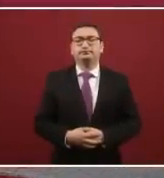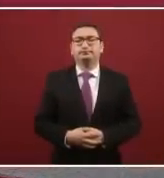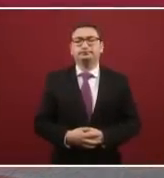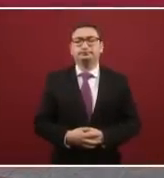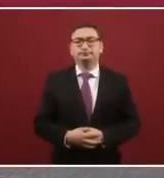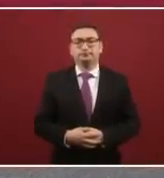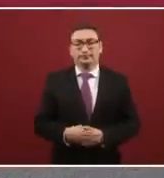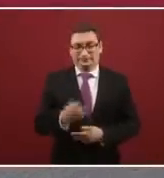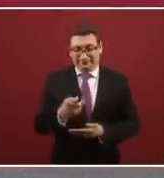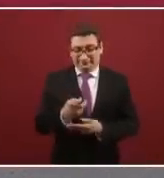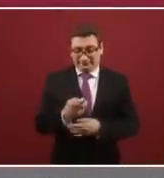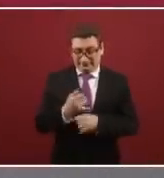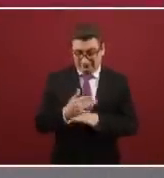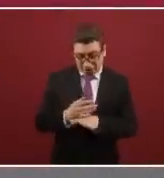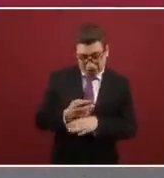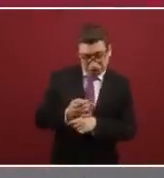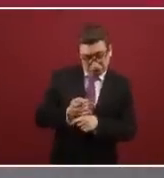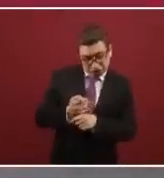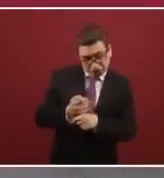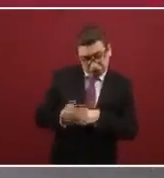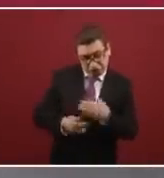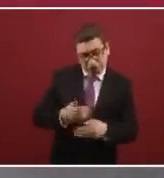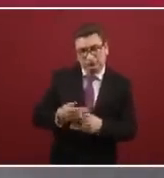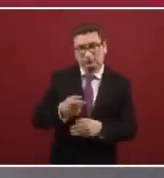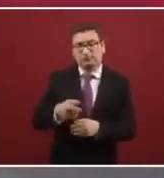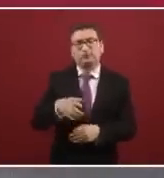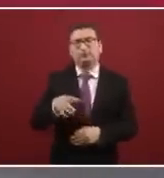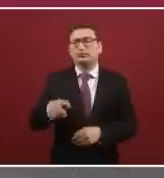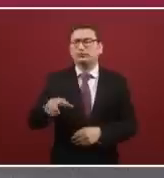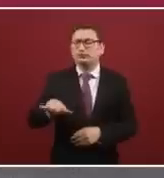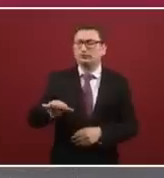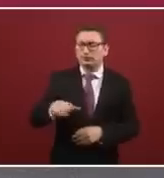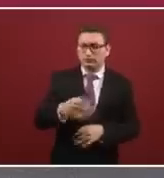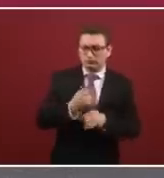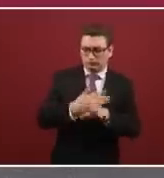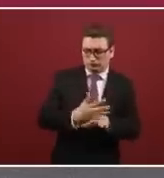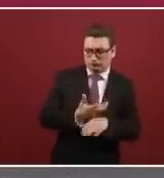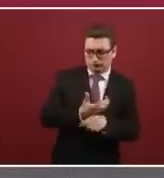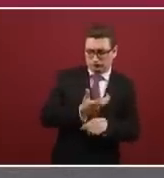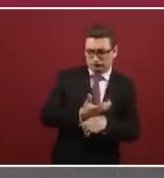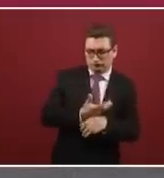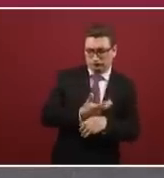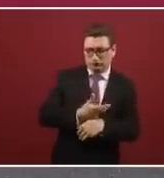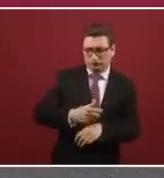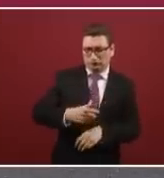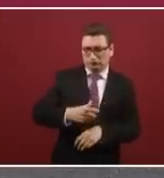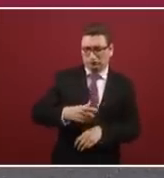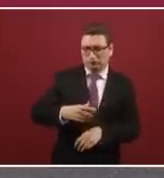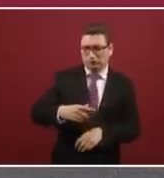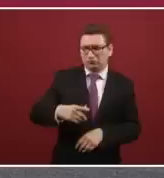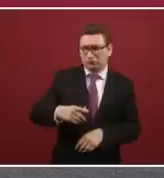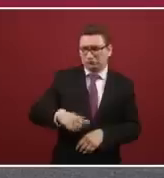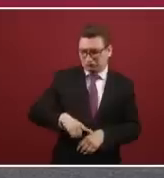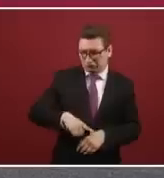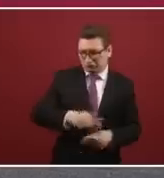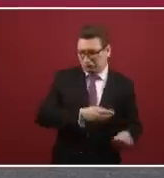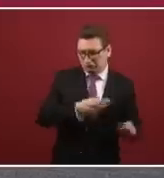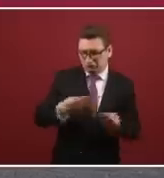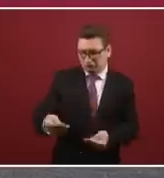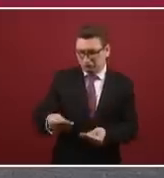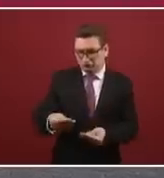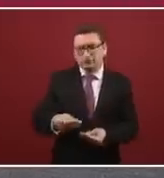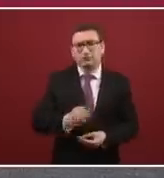dándole seguimiento. Pero fue información que les entregó el gobierno de Estados Unidos, sí, a ustedes. Sí, y nosotros tenemos nuestra